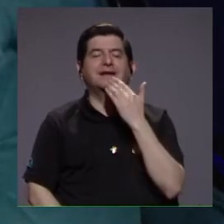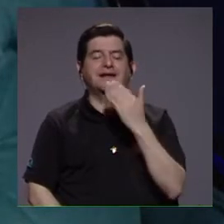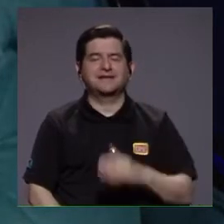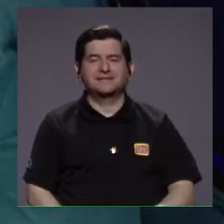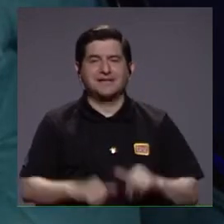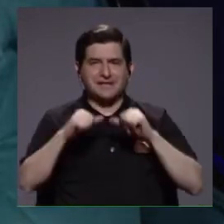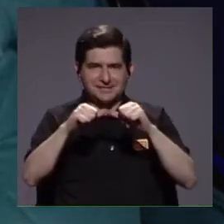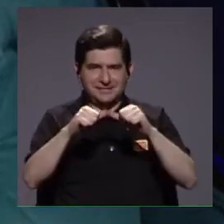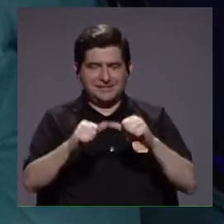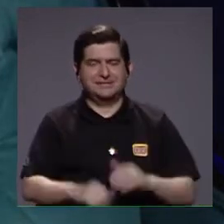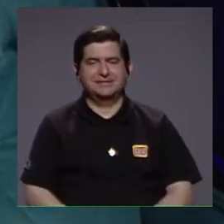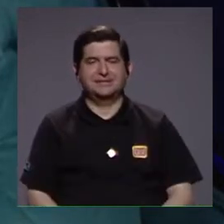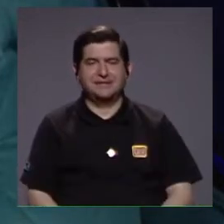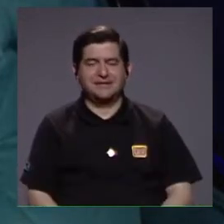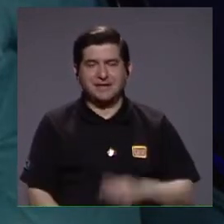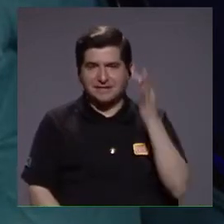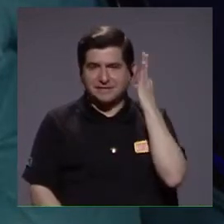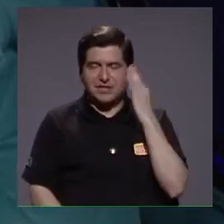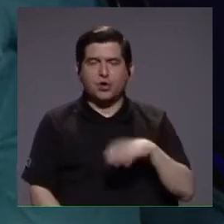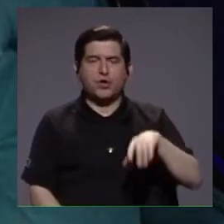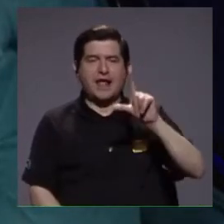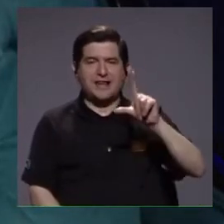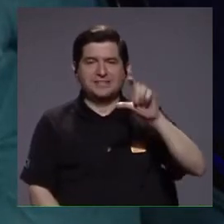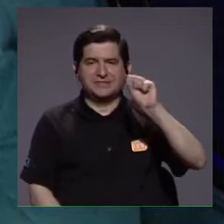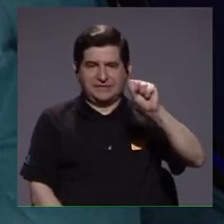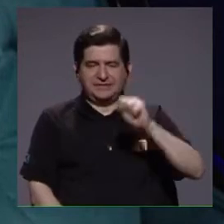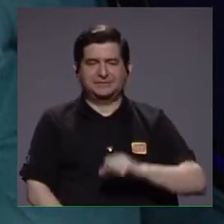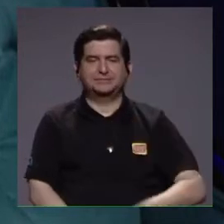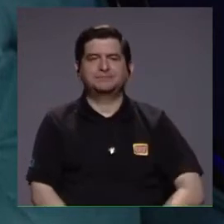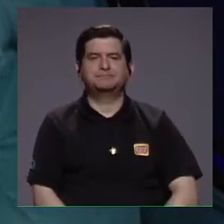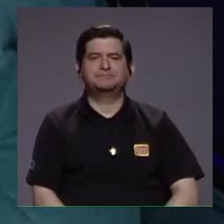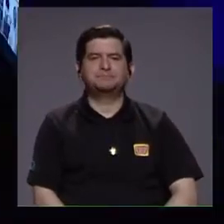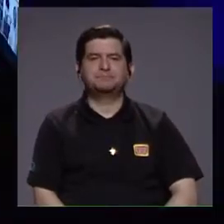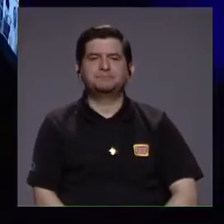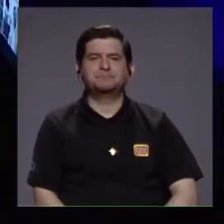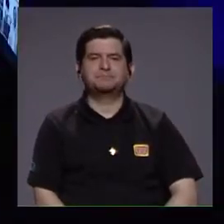Muchas gracias. Continuamos con la presentación de la señora Lisbeth Salazar.